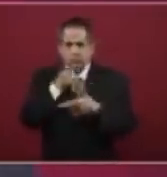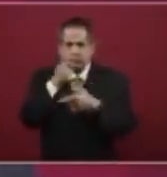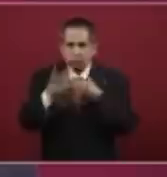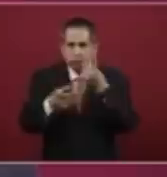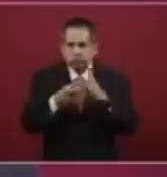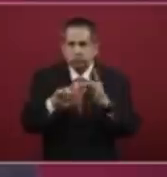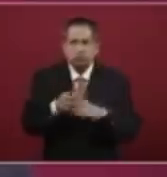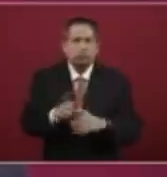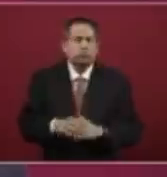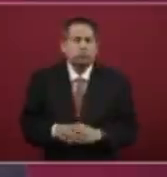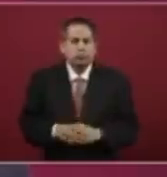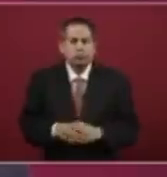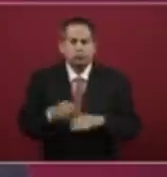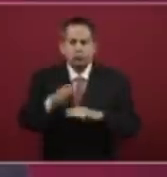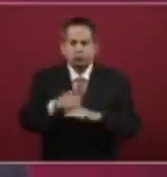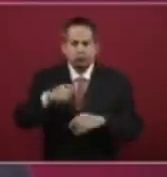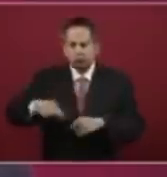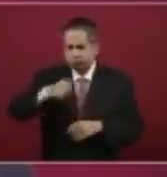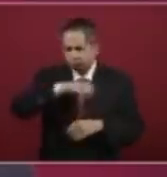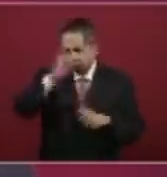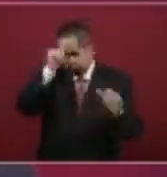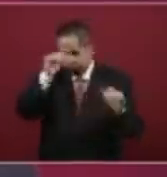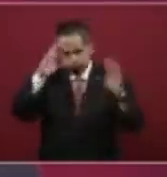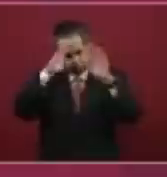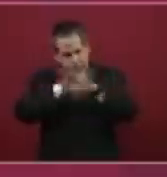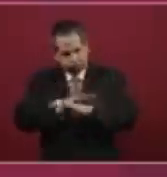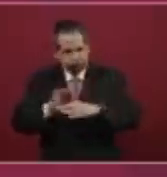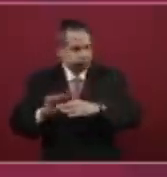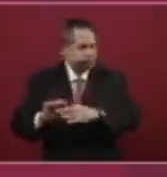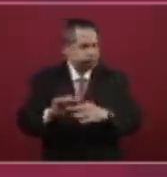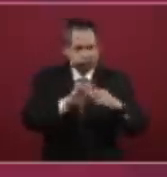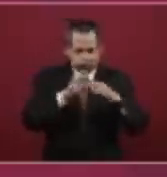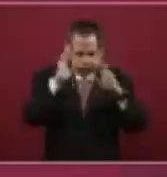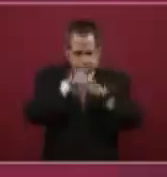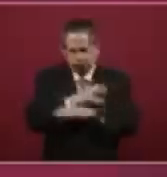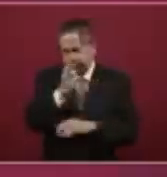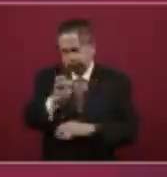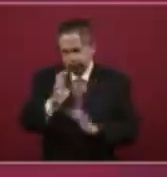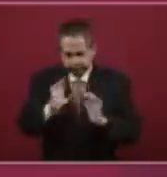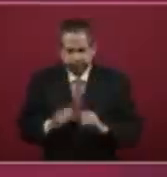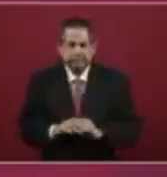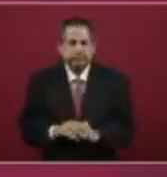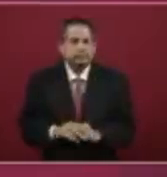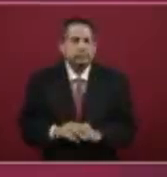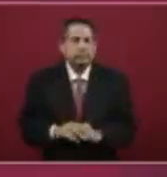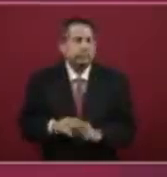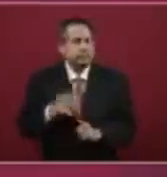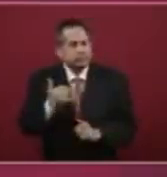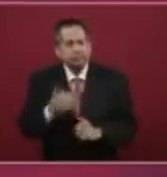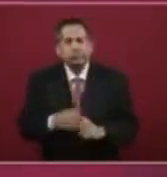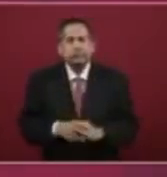por el camino de la concordia, de la reconciliación. Y